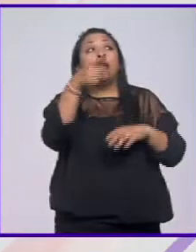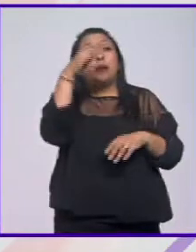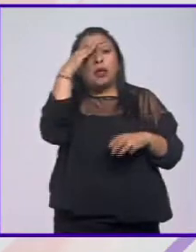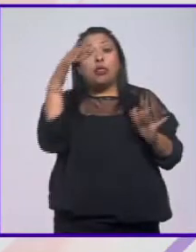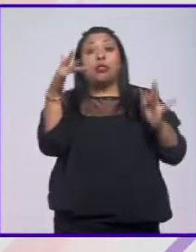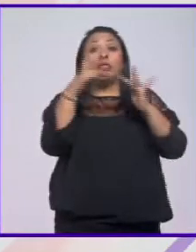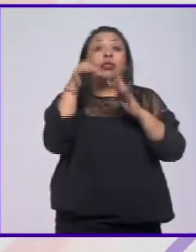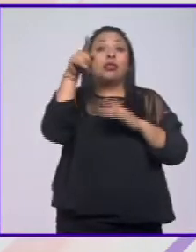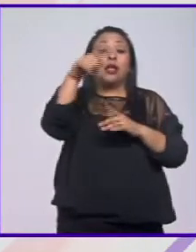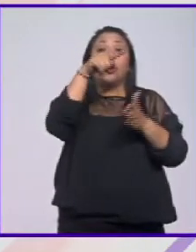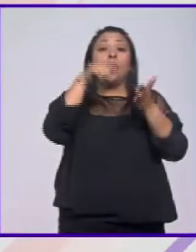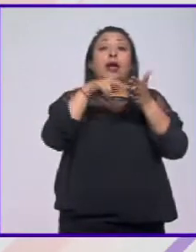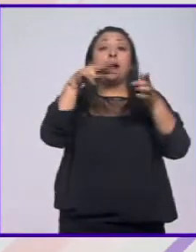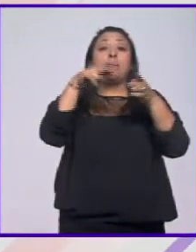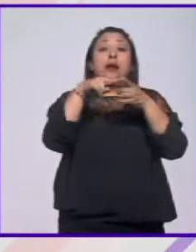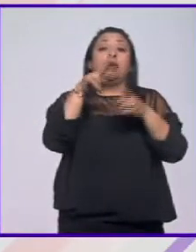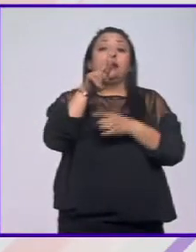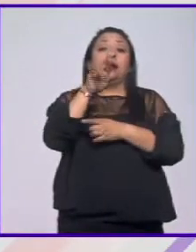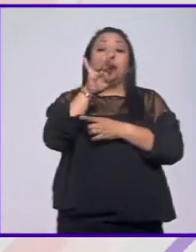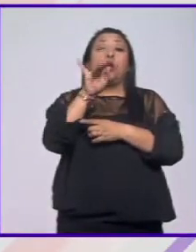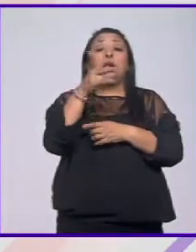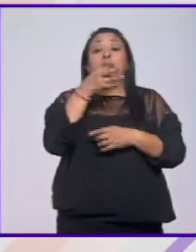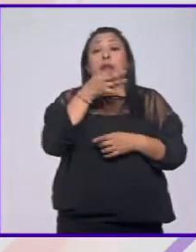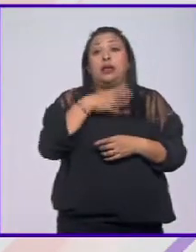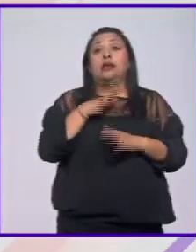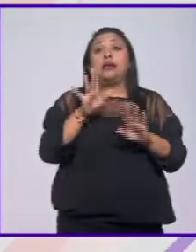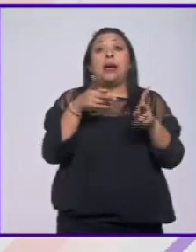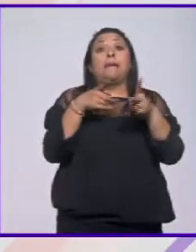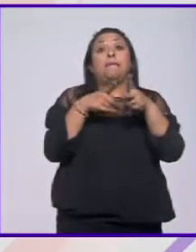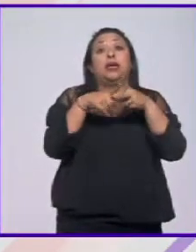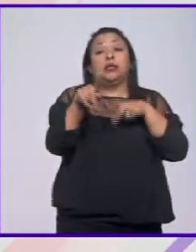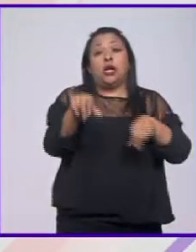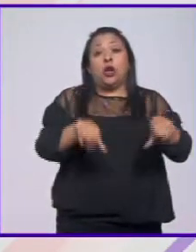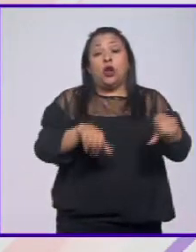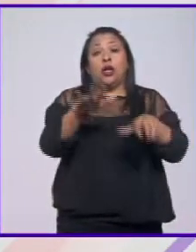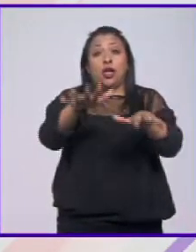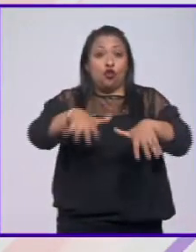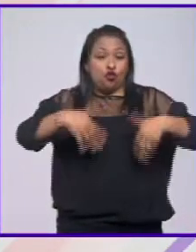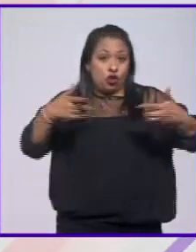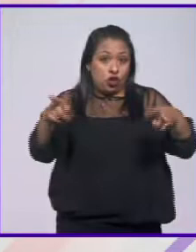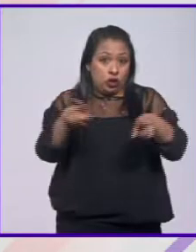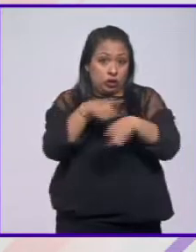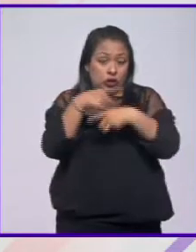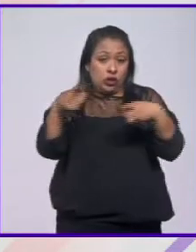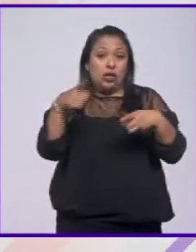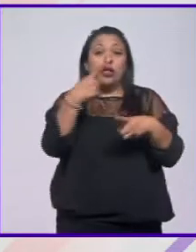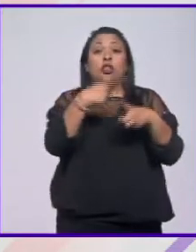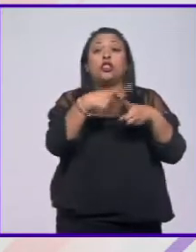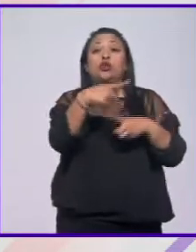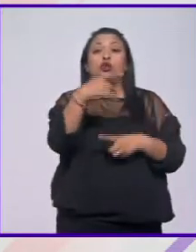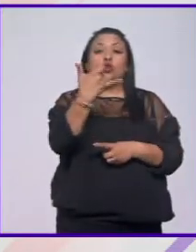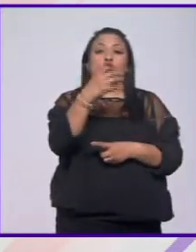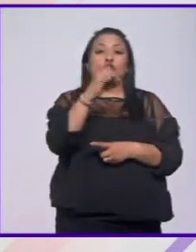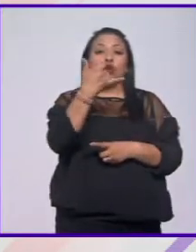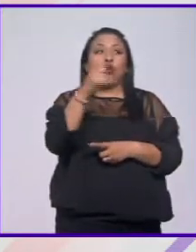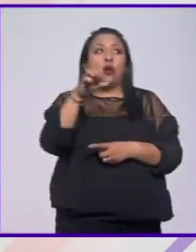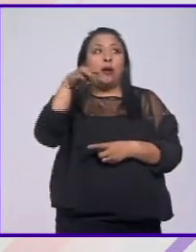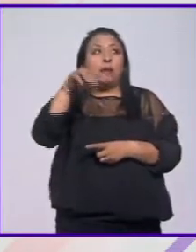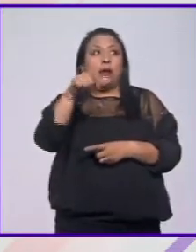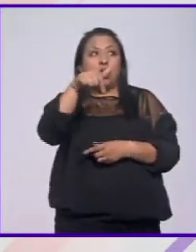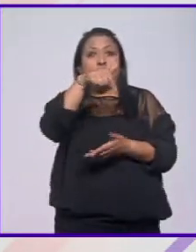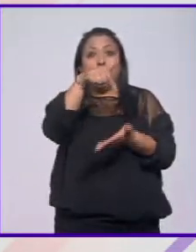nos vamos a la Plaza de la República? Me comentan que ya iniciaron las actividades de este concierto que va a ofrecer Yoyoma en ese recinto.